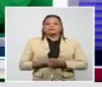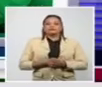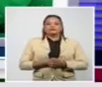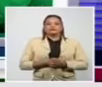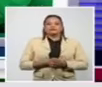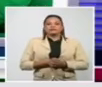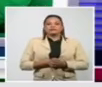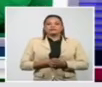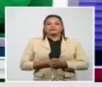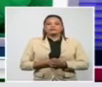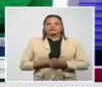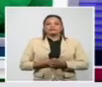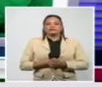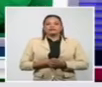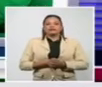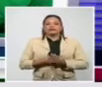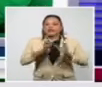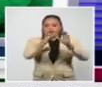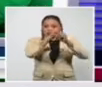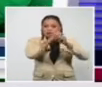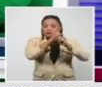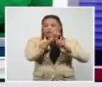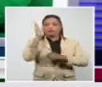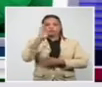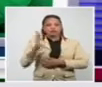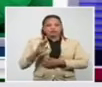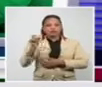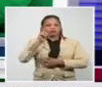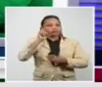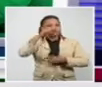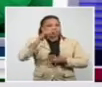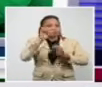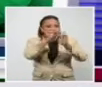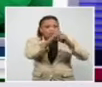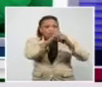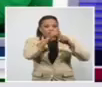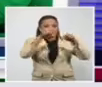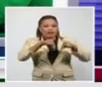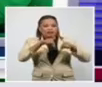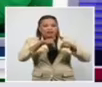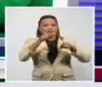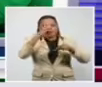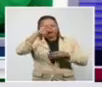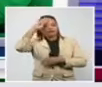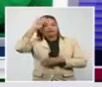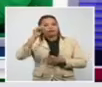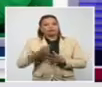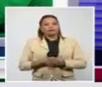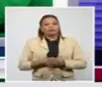18.017 muestras en los laboratorios de biología molecular de nuestro país y